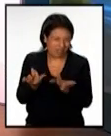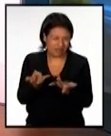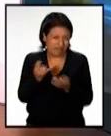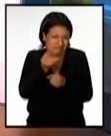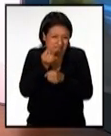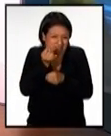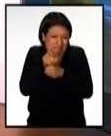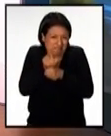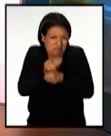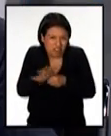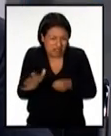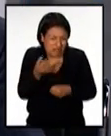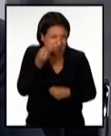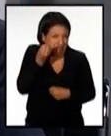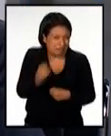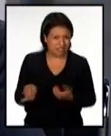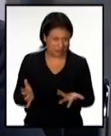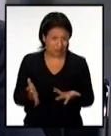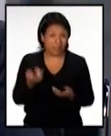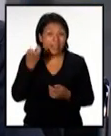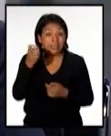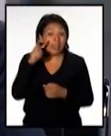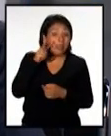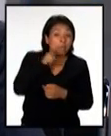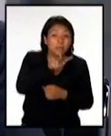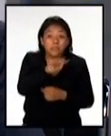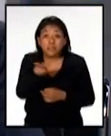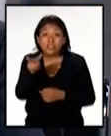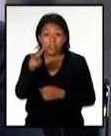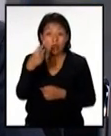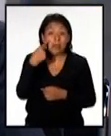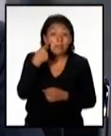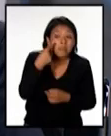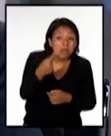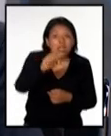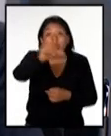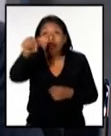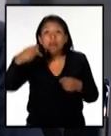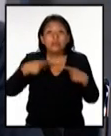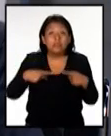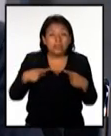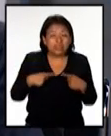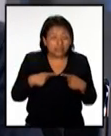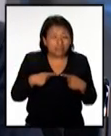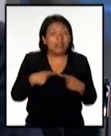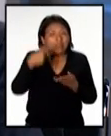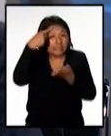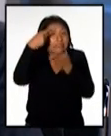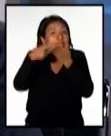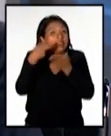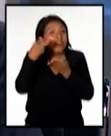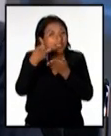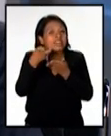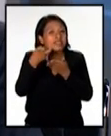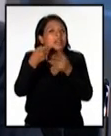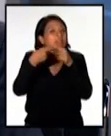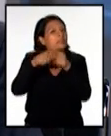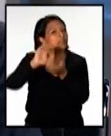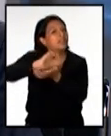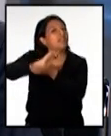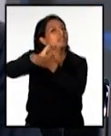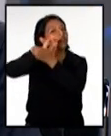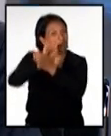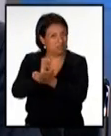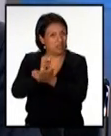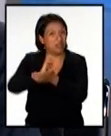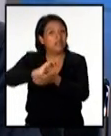sí, esa mirada, la mirada que tenemos frente a los demás, frente a los otros, creo que es el primer punto de discriminación que sufren las personas